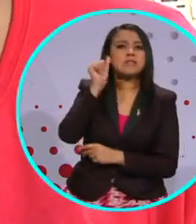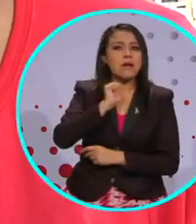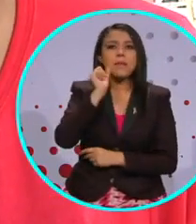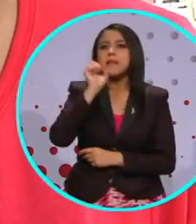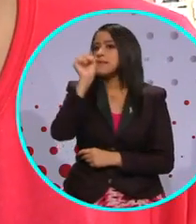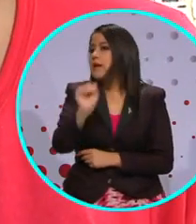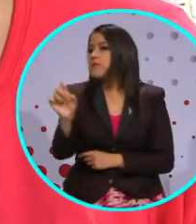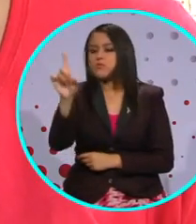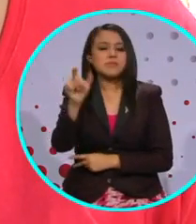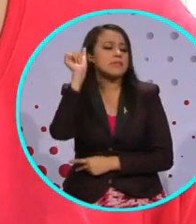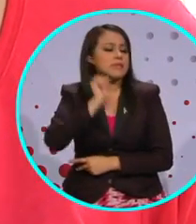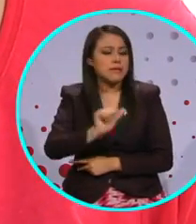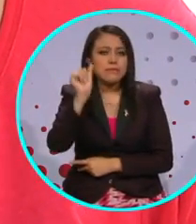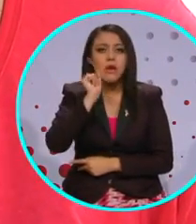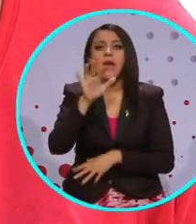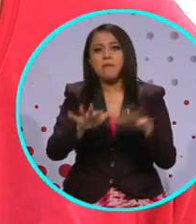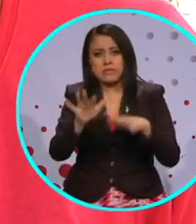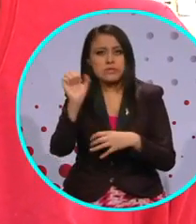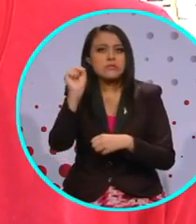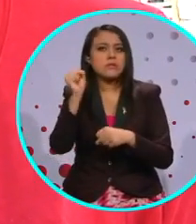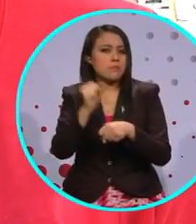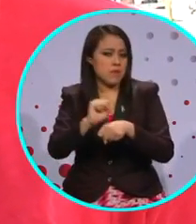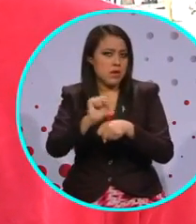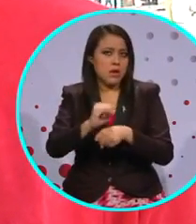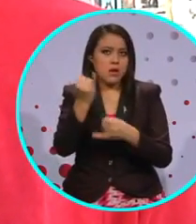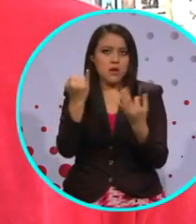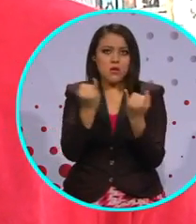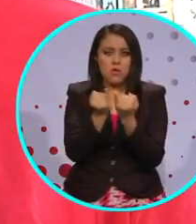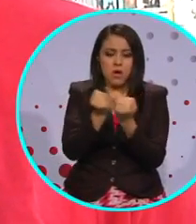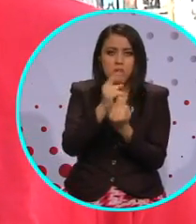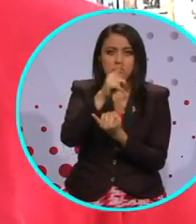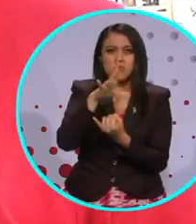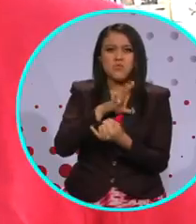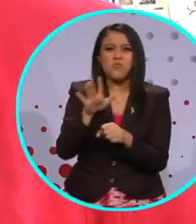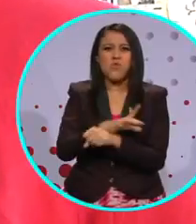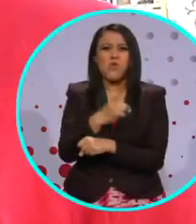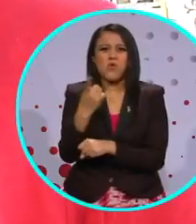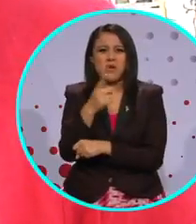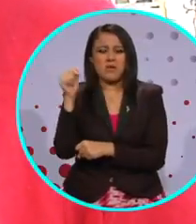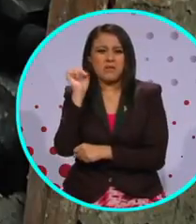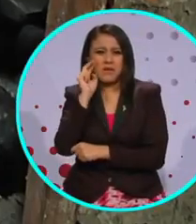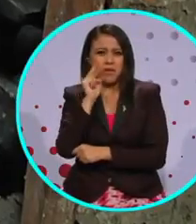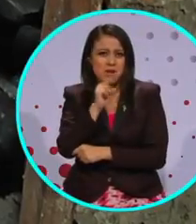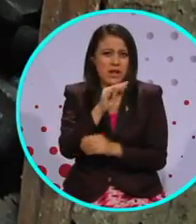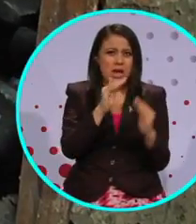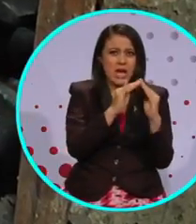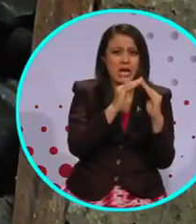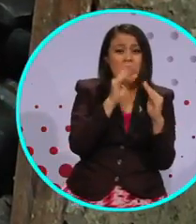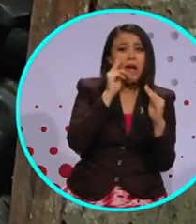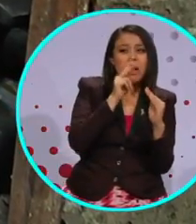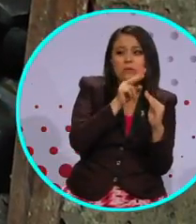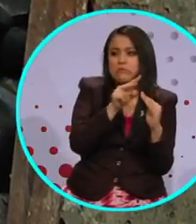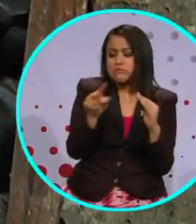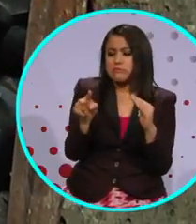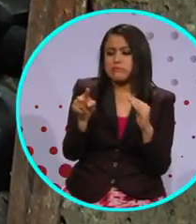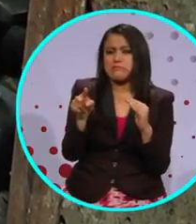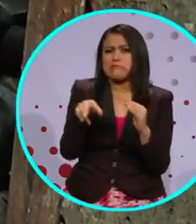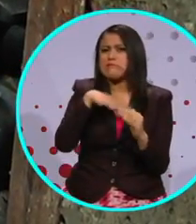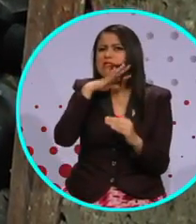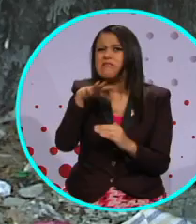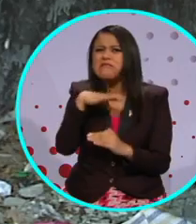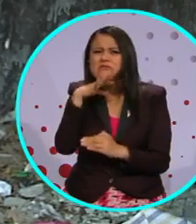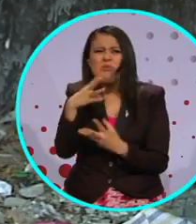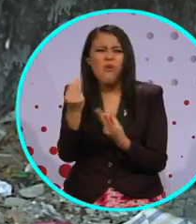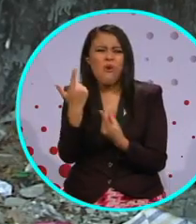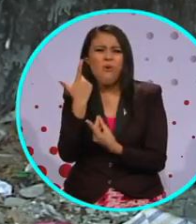semana, inclusive entre semana, es un picadero aquí en esta casa. Como si miras, mira cómo ve, o sea, está lleno